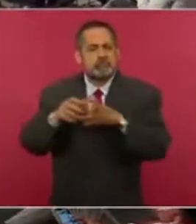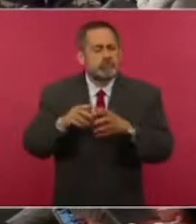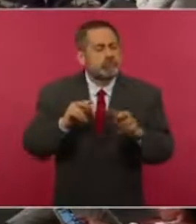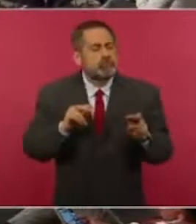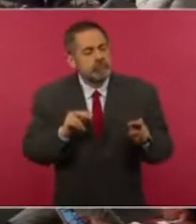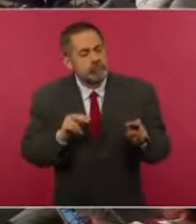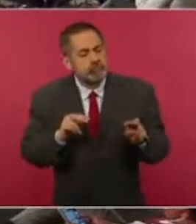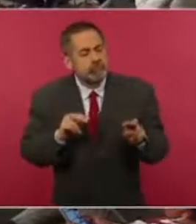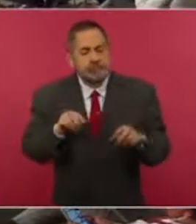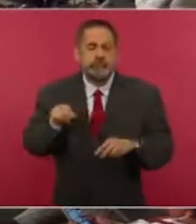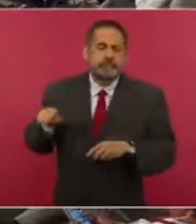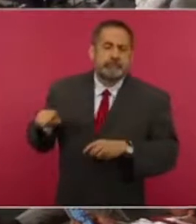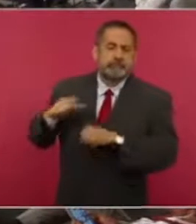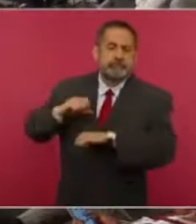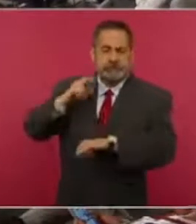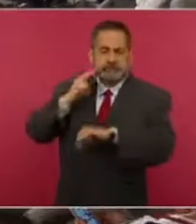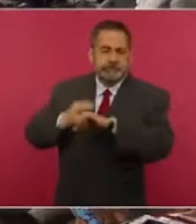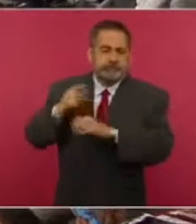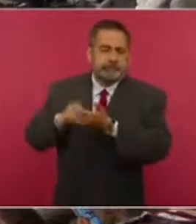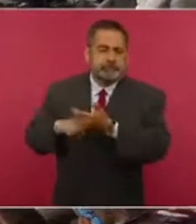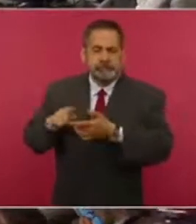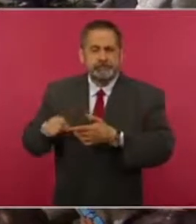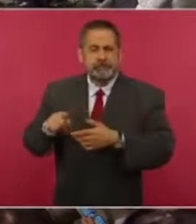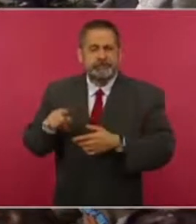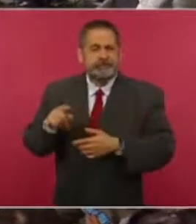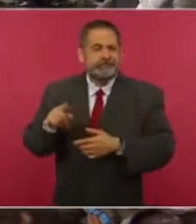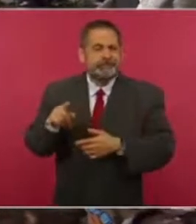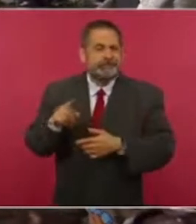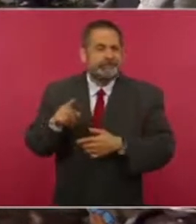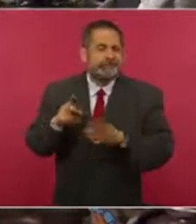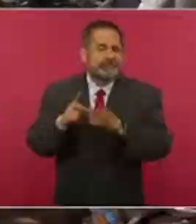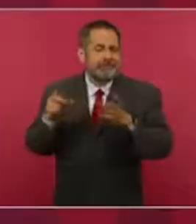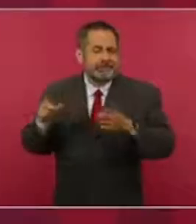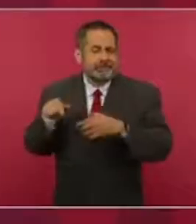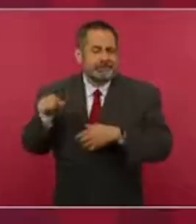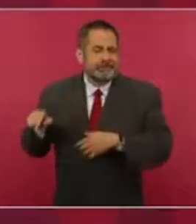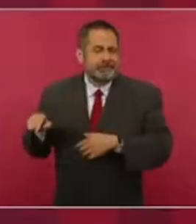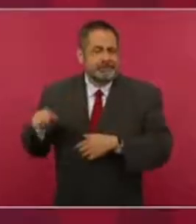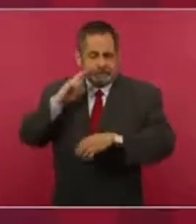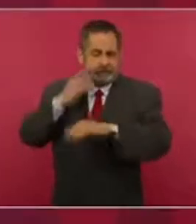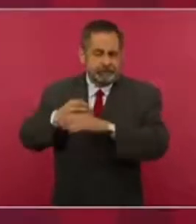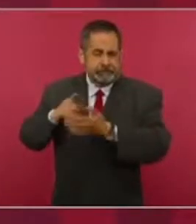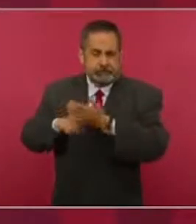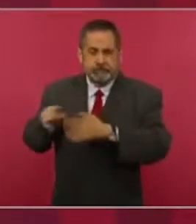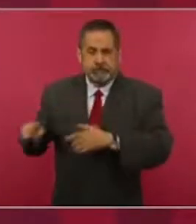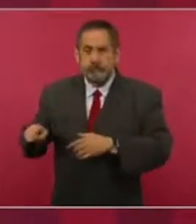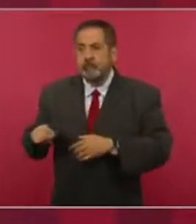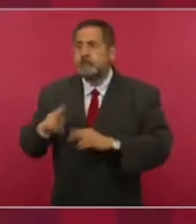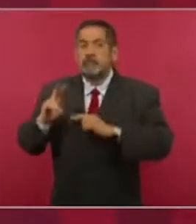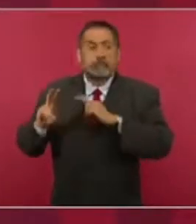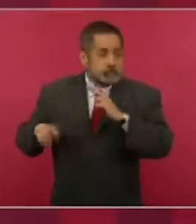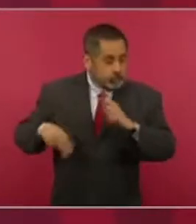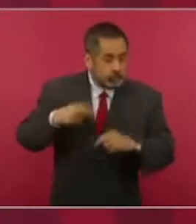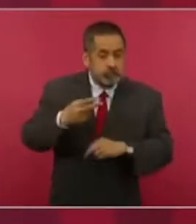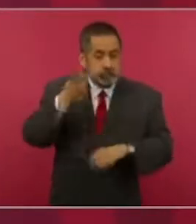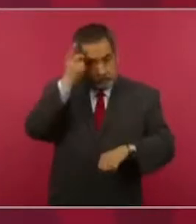pues los responsables de los programas de desarrollo urbano, estuvo el director